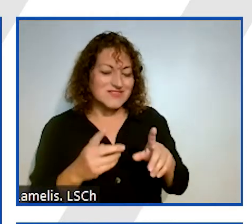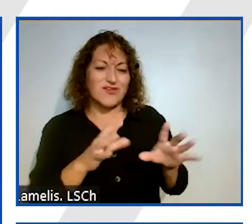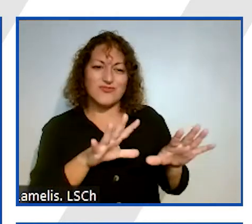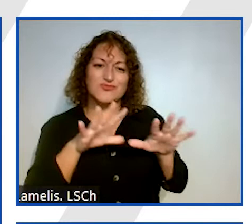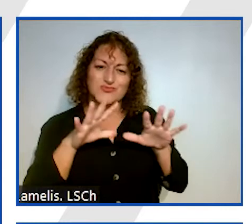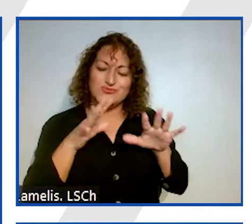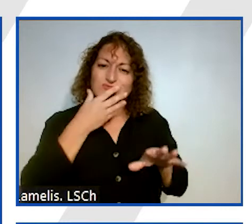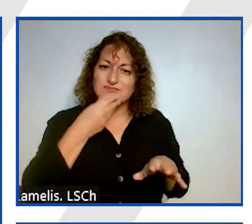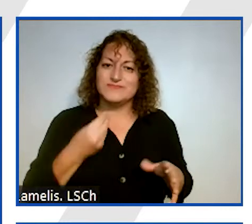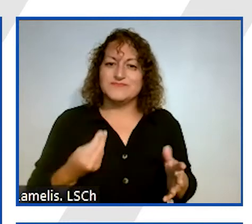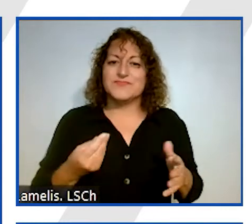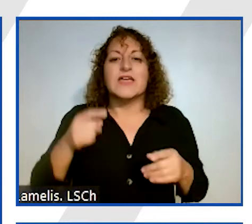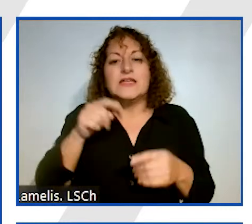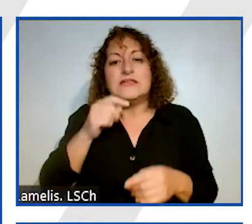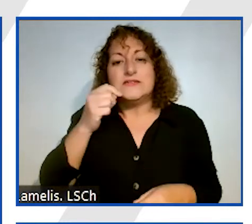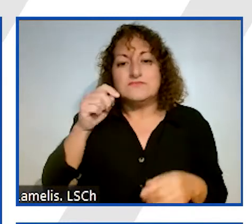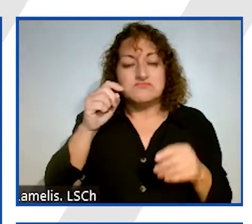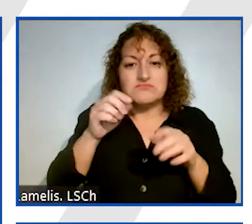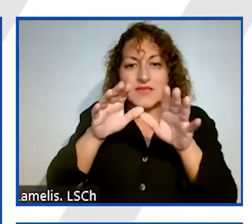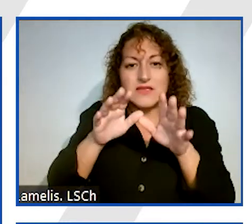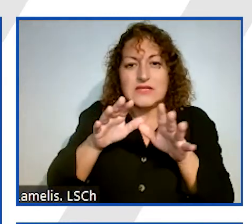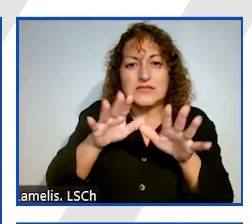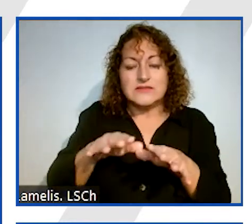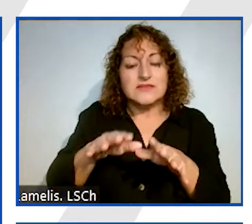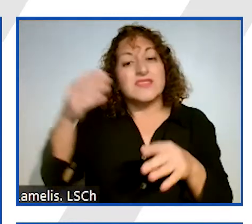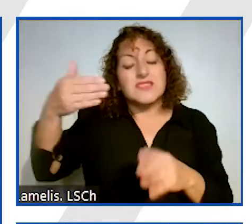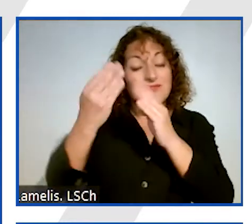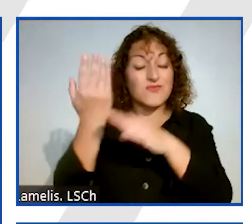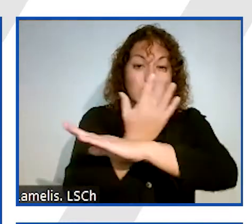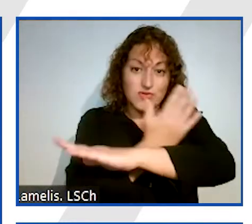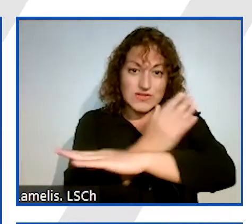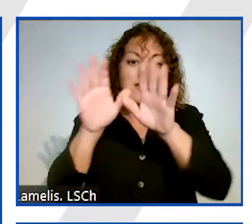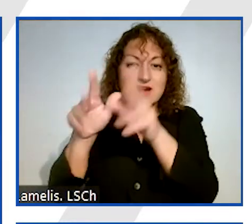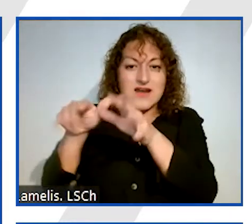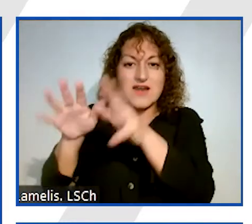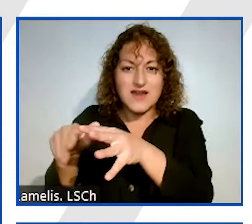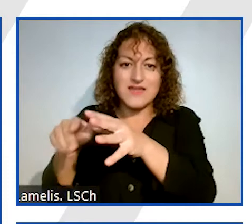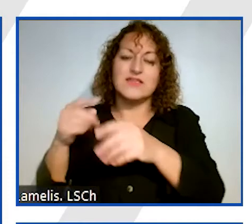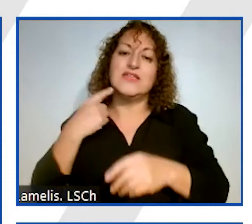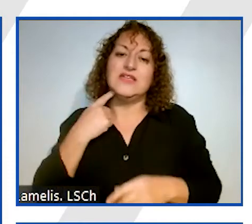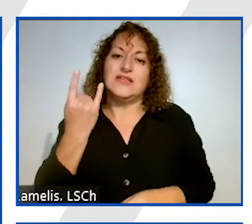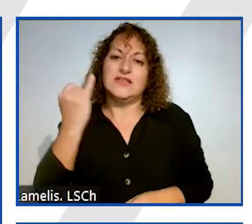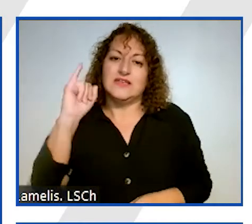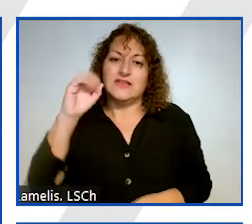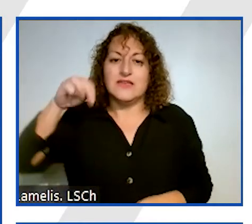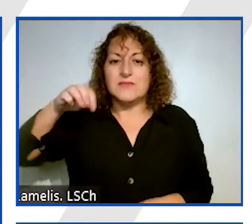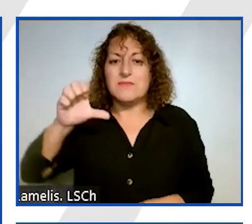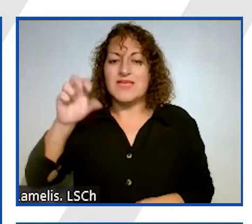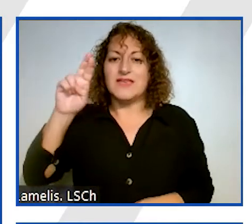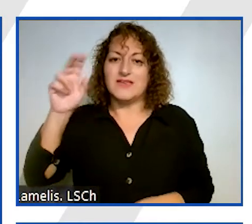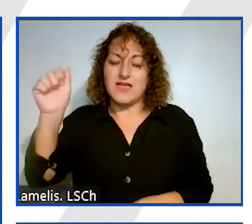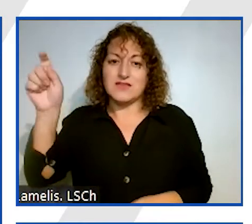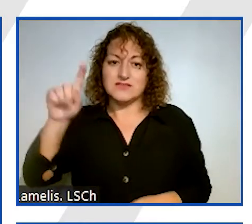35 tiburones, rayas y quimeras que son comunes y abundantes en nuestra costa. Este es el afichito que tengo aquí en versión miniatura, no